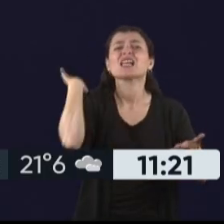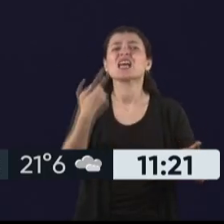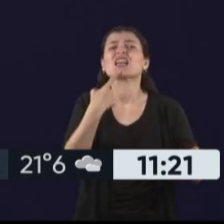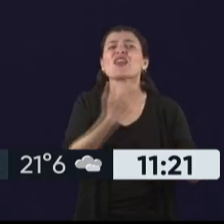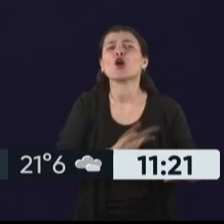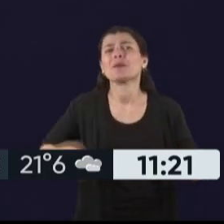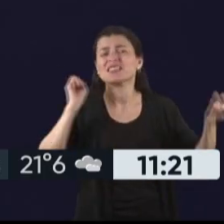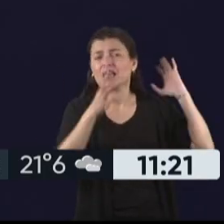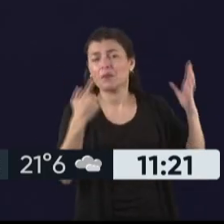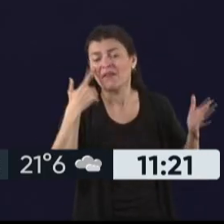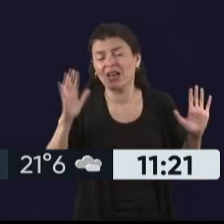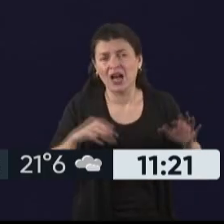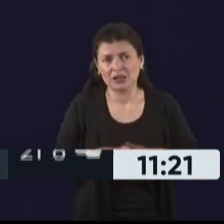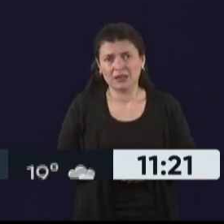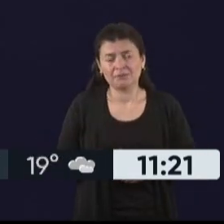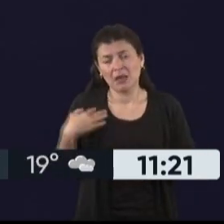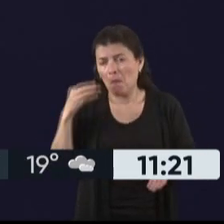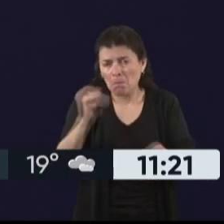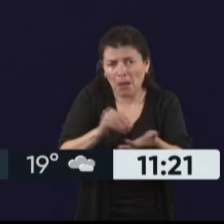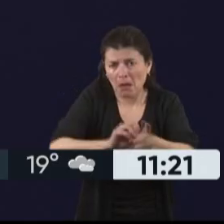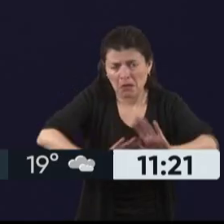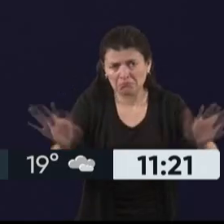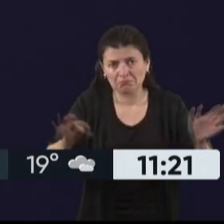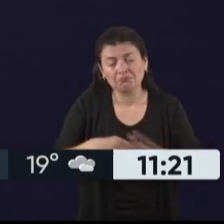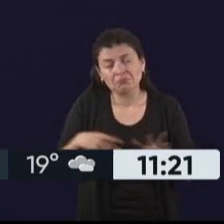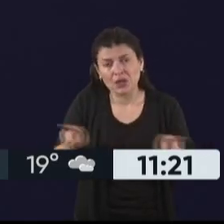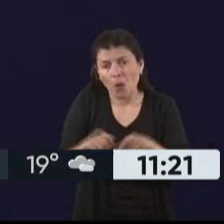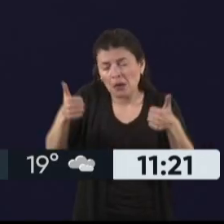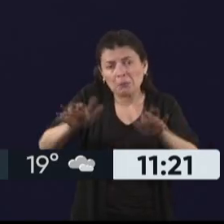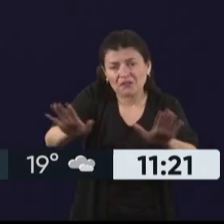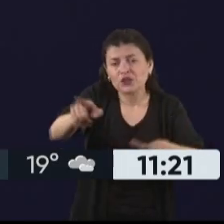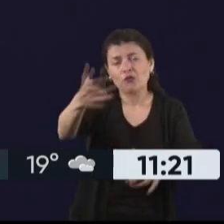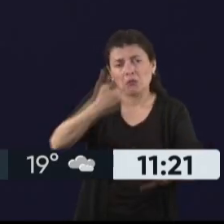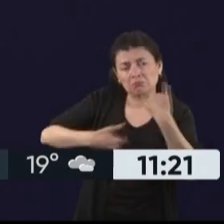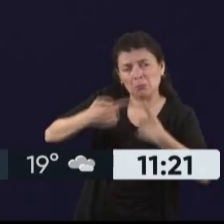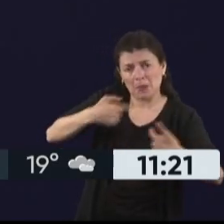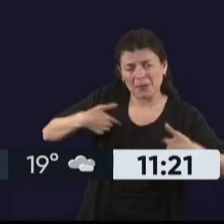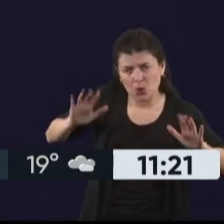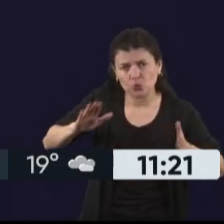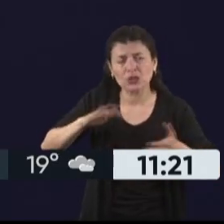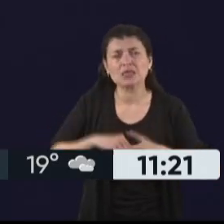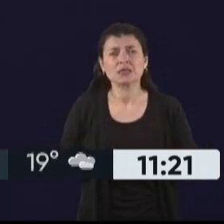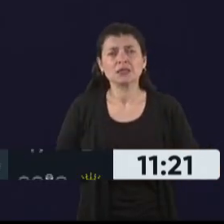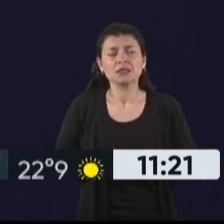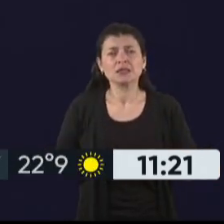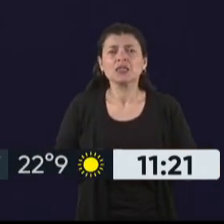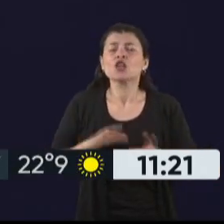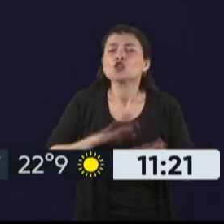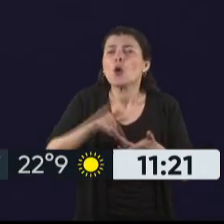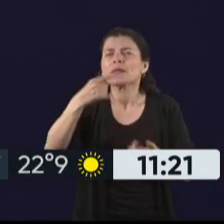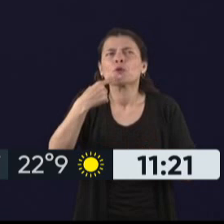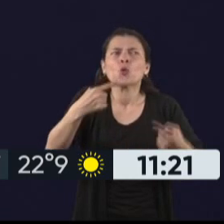Por lo tanto, bueno, no hay nada más que decir, pero me parece válido el planteo que haces de todo lo que le